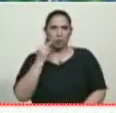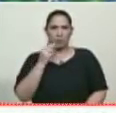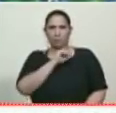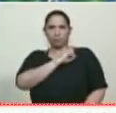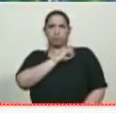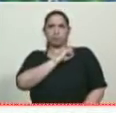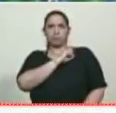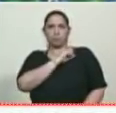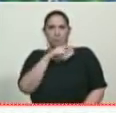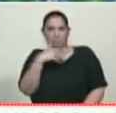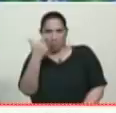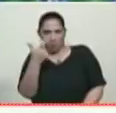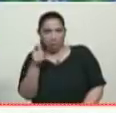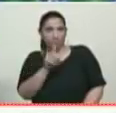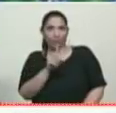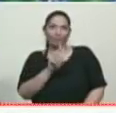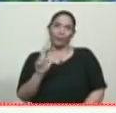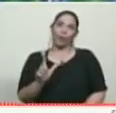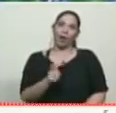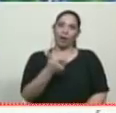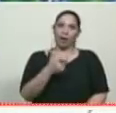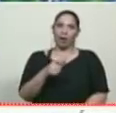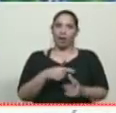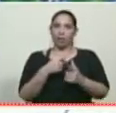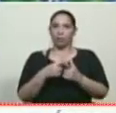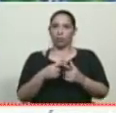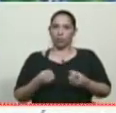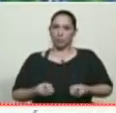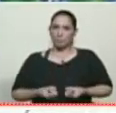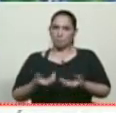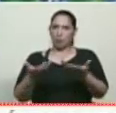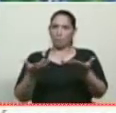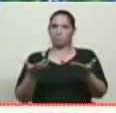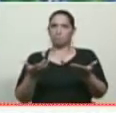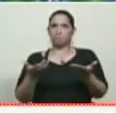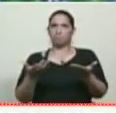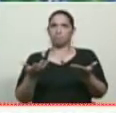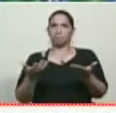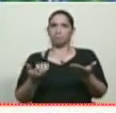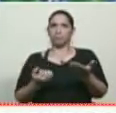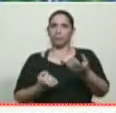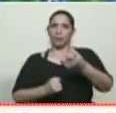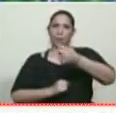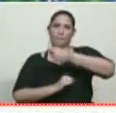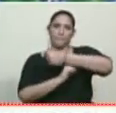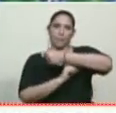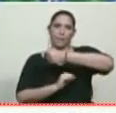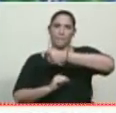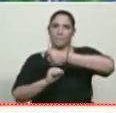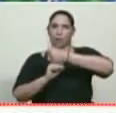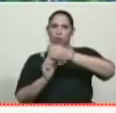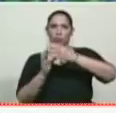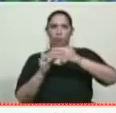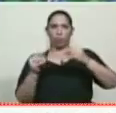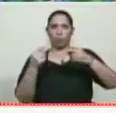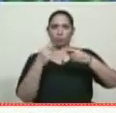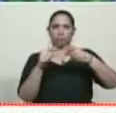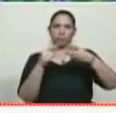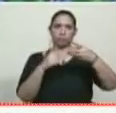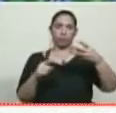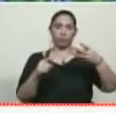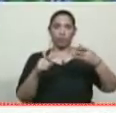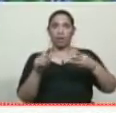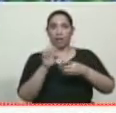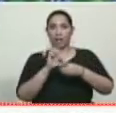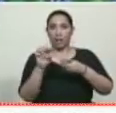sentido, y Guayana entonces ofrecía las bases para toda esa serie de elementos.